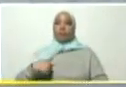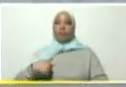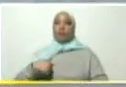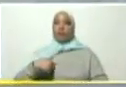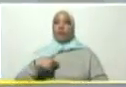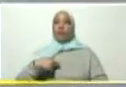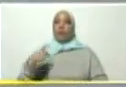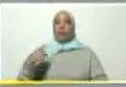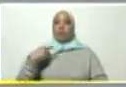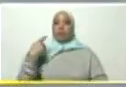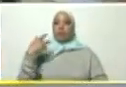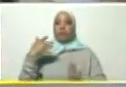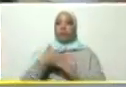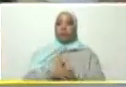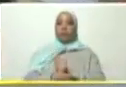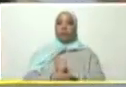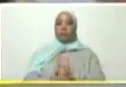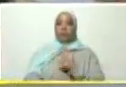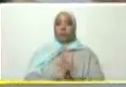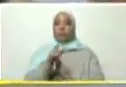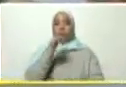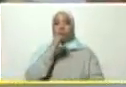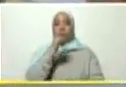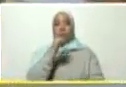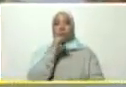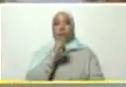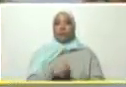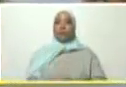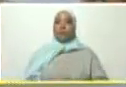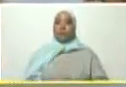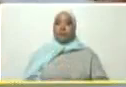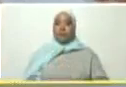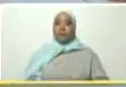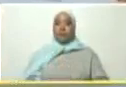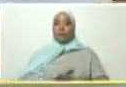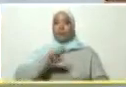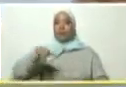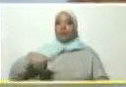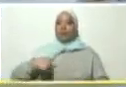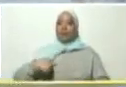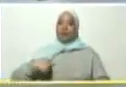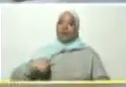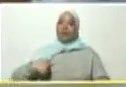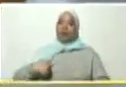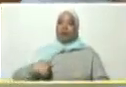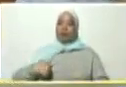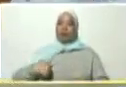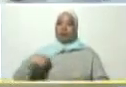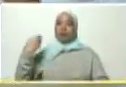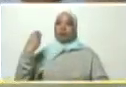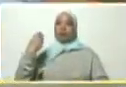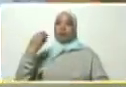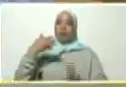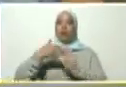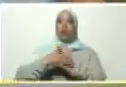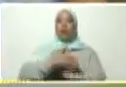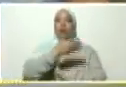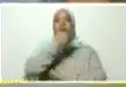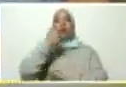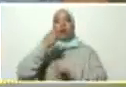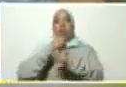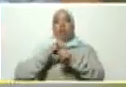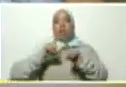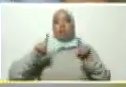democracia es un concepto Superior nosotros venimos de superar el concepto de democracia